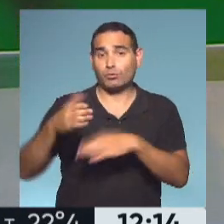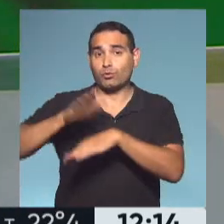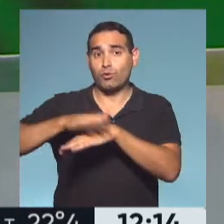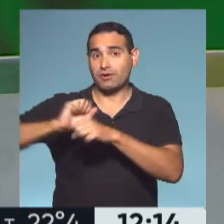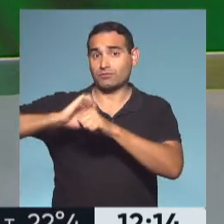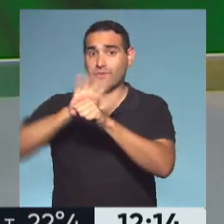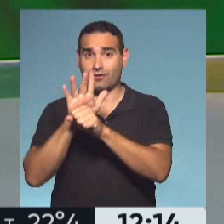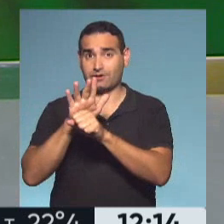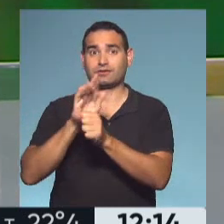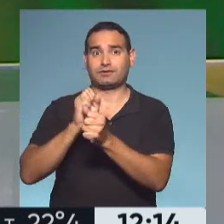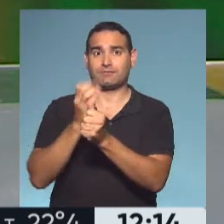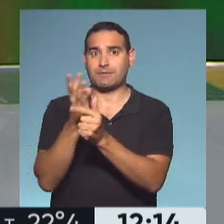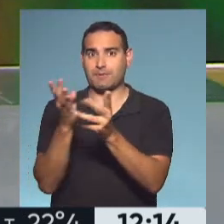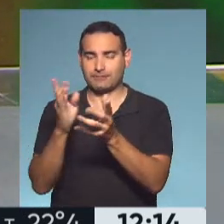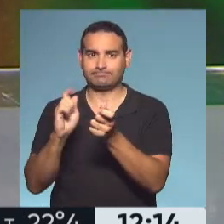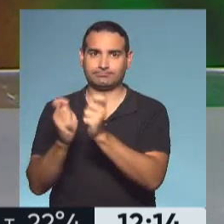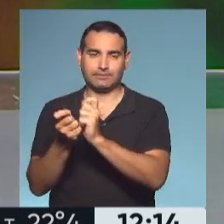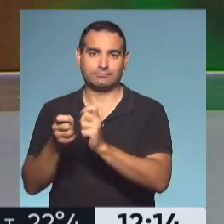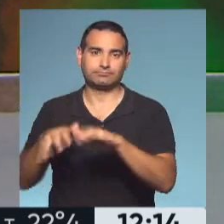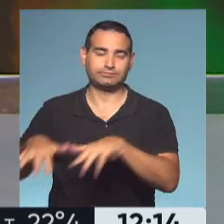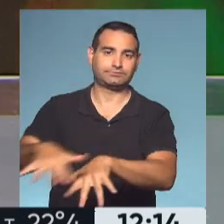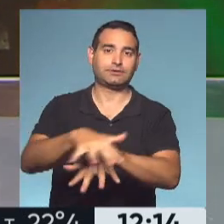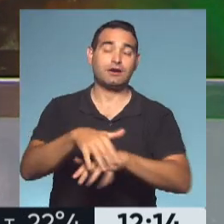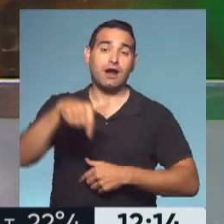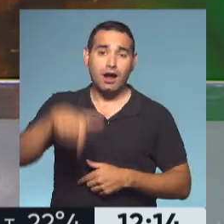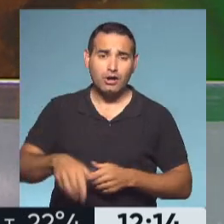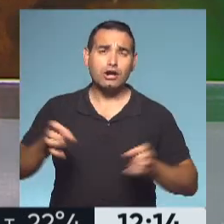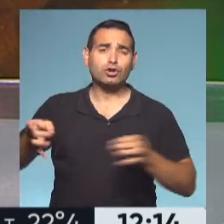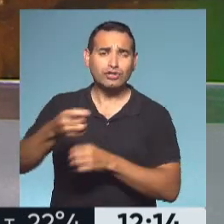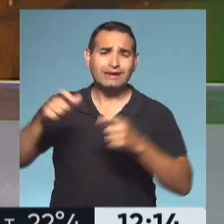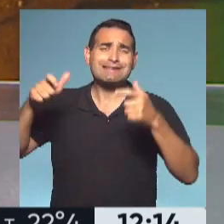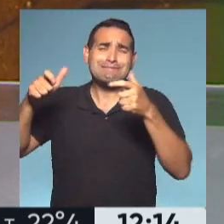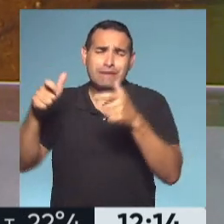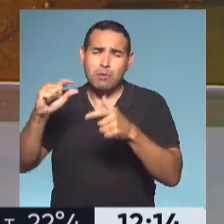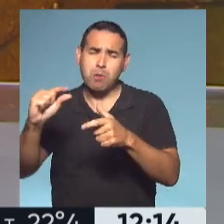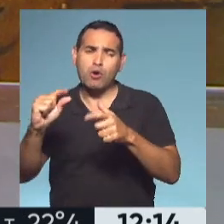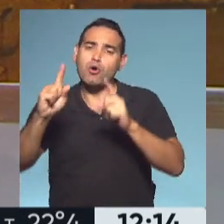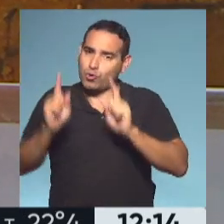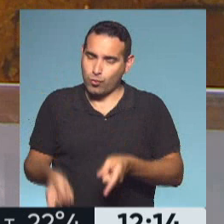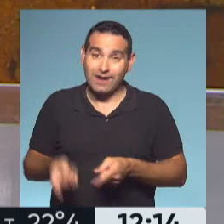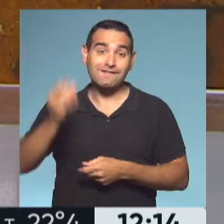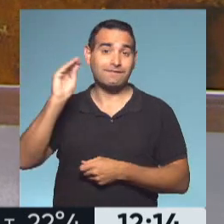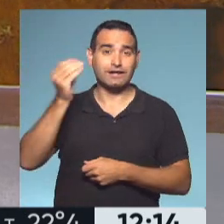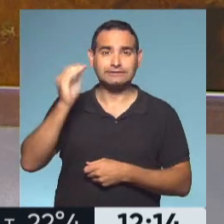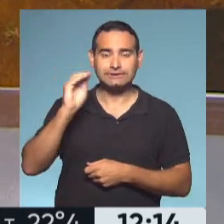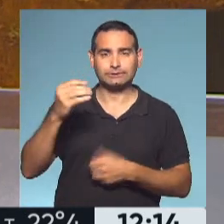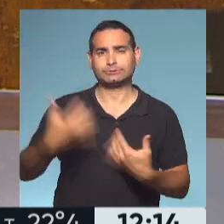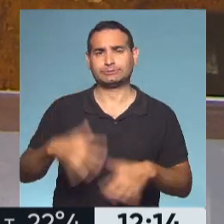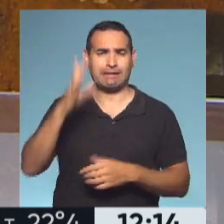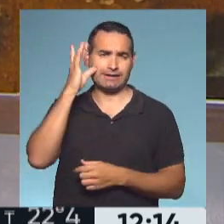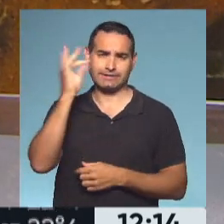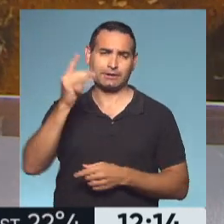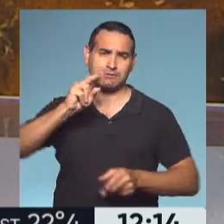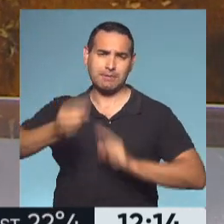nuevas cepas. En este contexto, si bien hay un leve descenso en los contagios, sigue manteniendo Brasil el triste récord